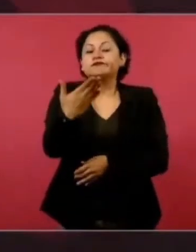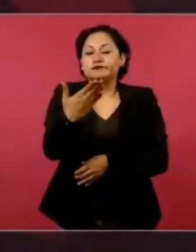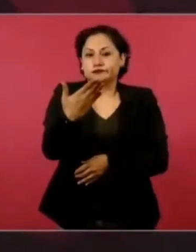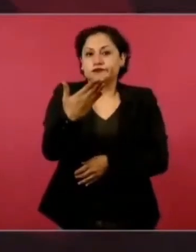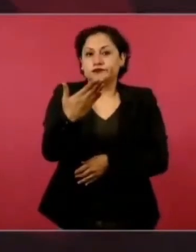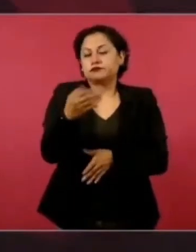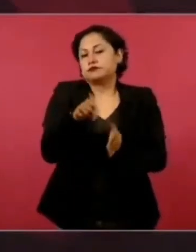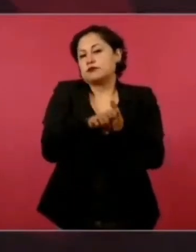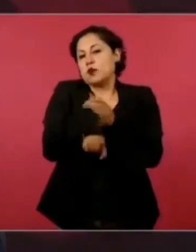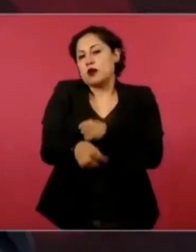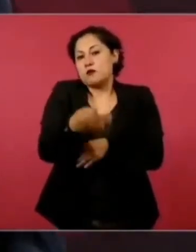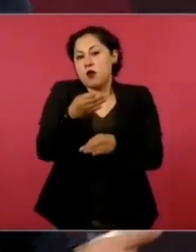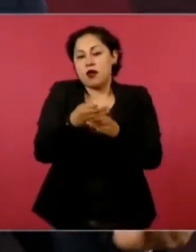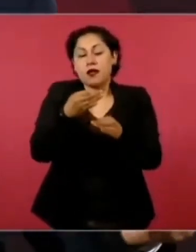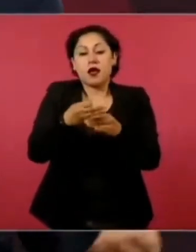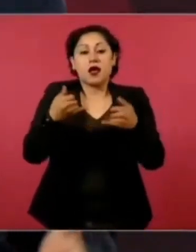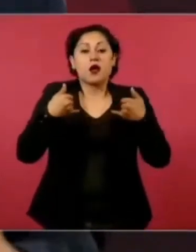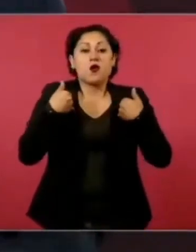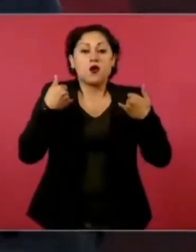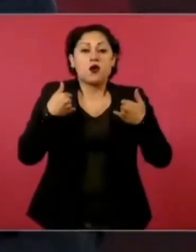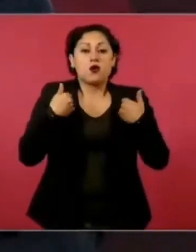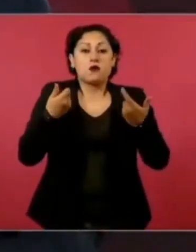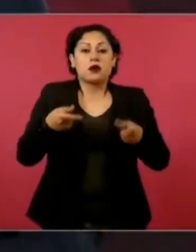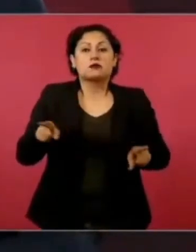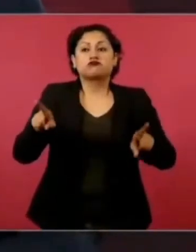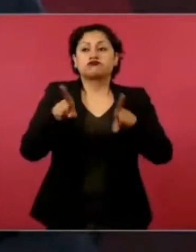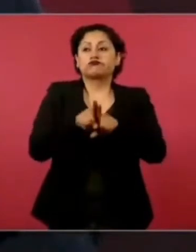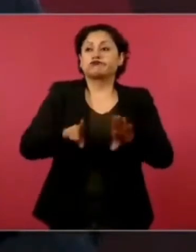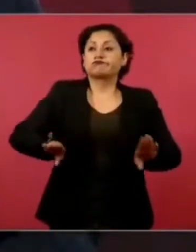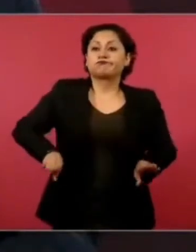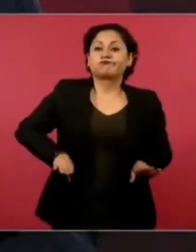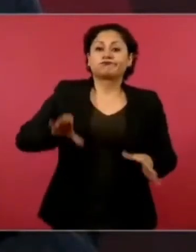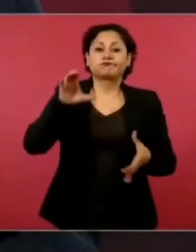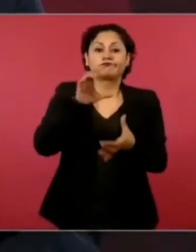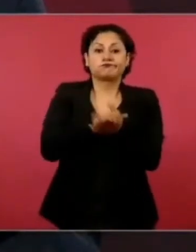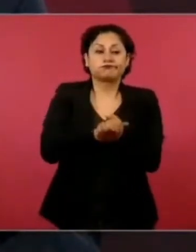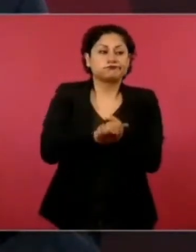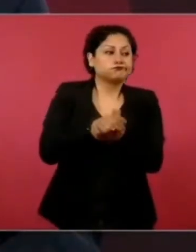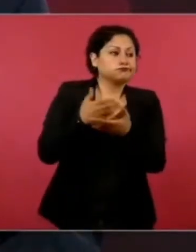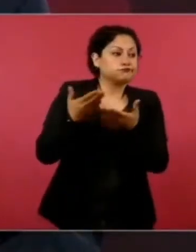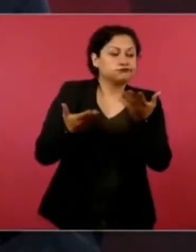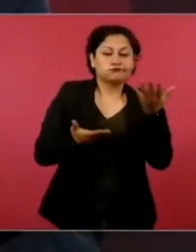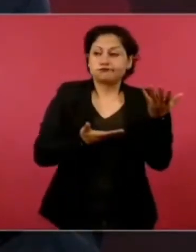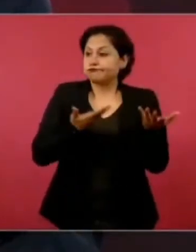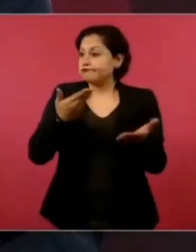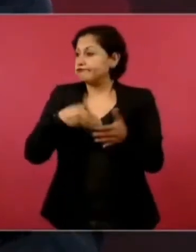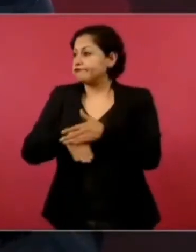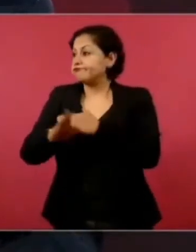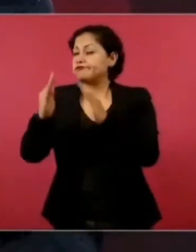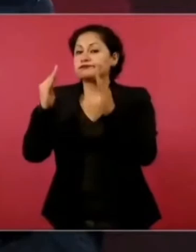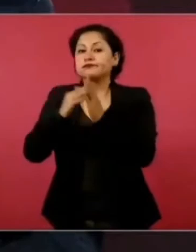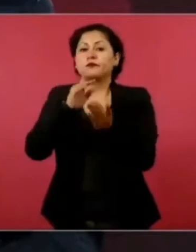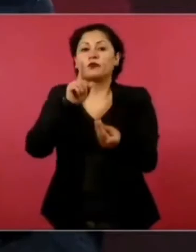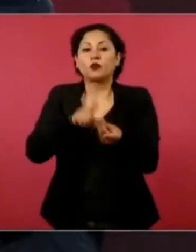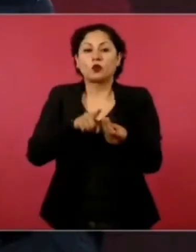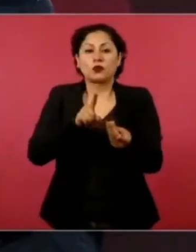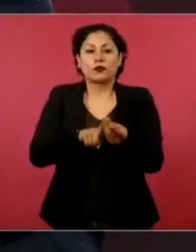casan y no tienen dónde vivir,